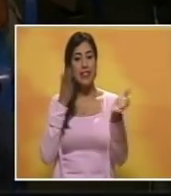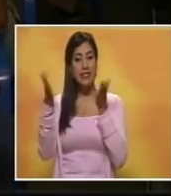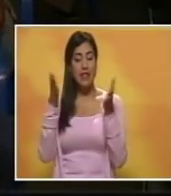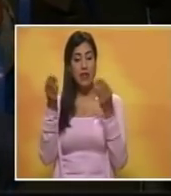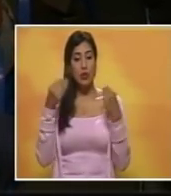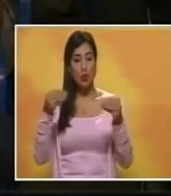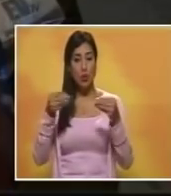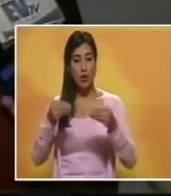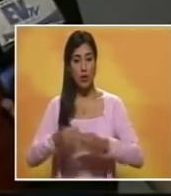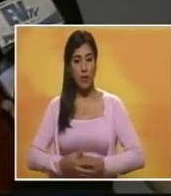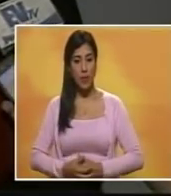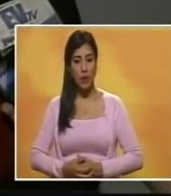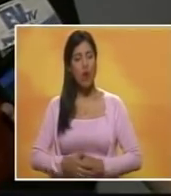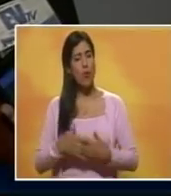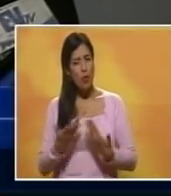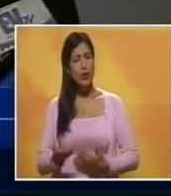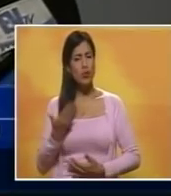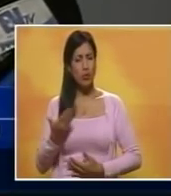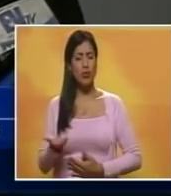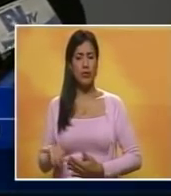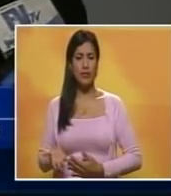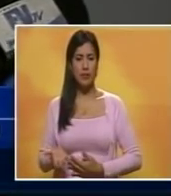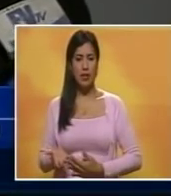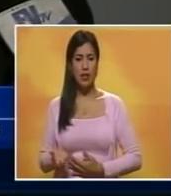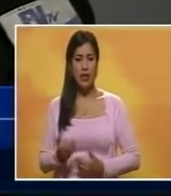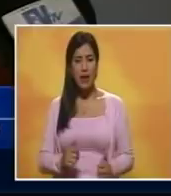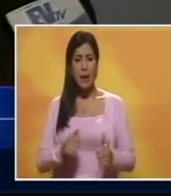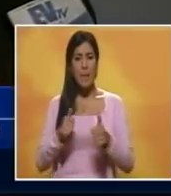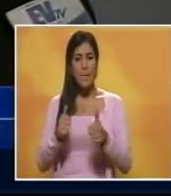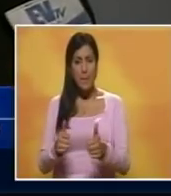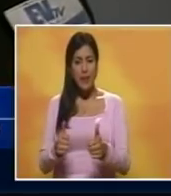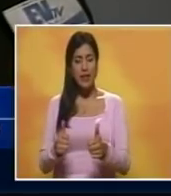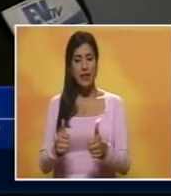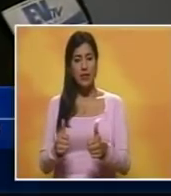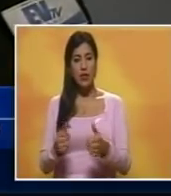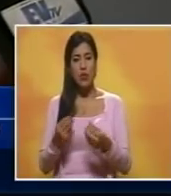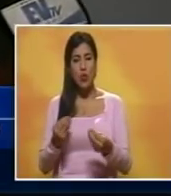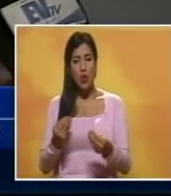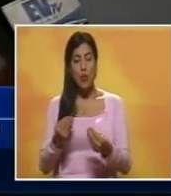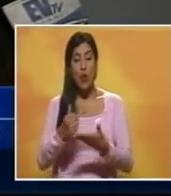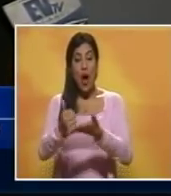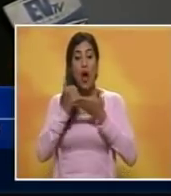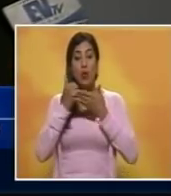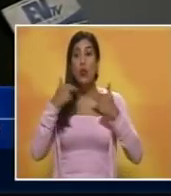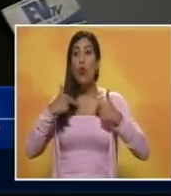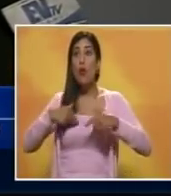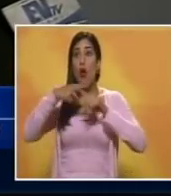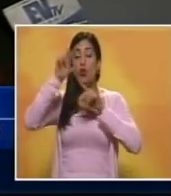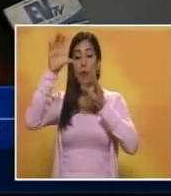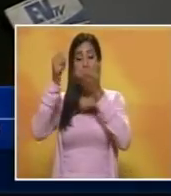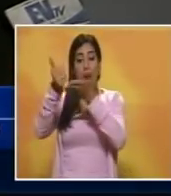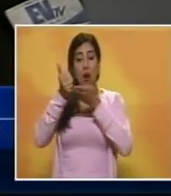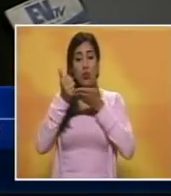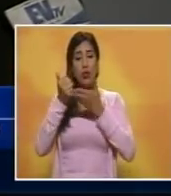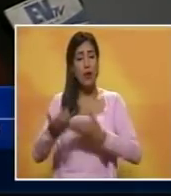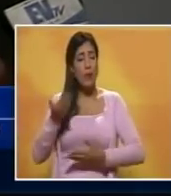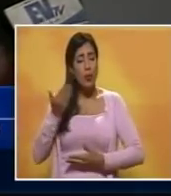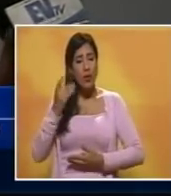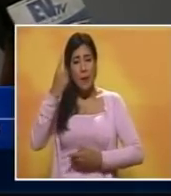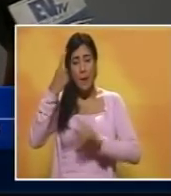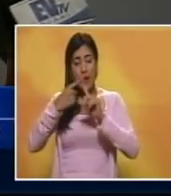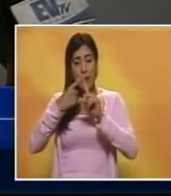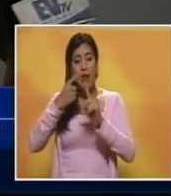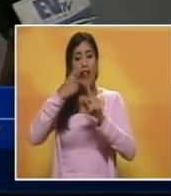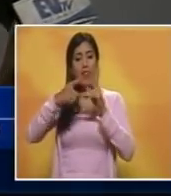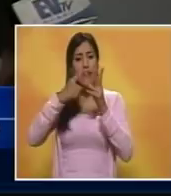servicios públicos. Por eso es fundamental empezar con una ayuda humanitaria, que es fundamental y que han